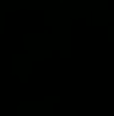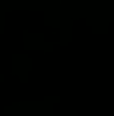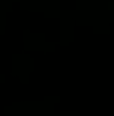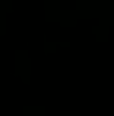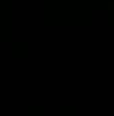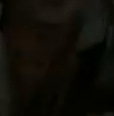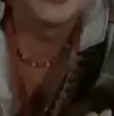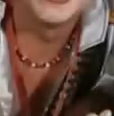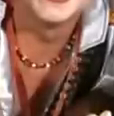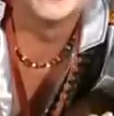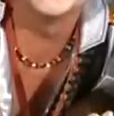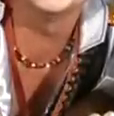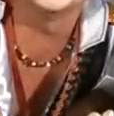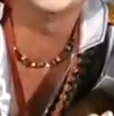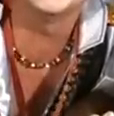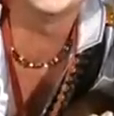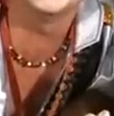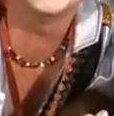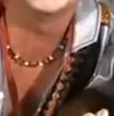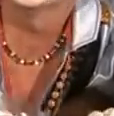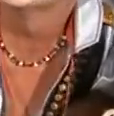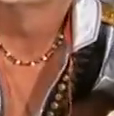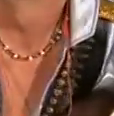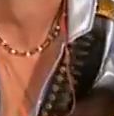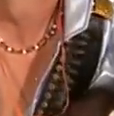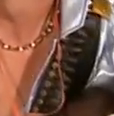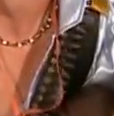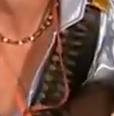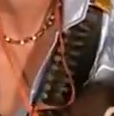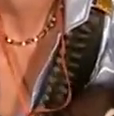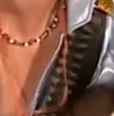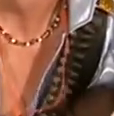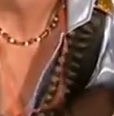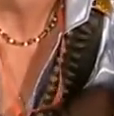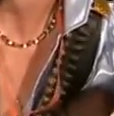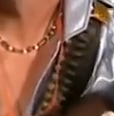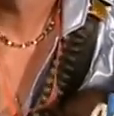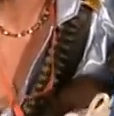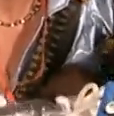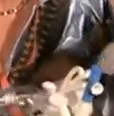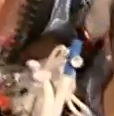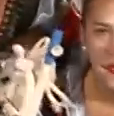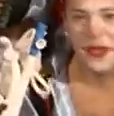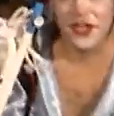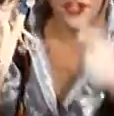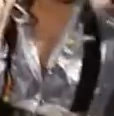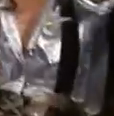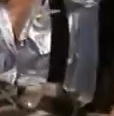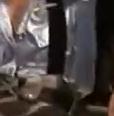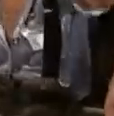caraduras. Vamos, Laura Afonso, adelante, compañera. Bueno, y tengo que decir que yo no me he visto en otra rodeada de legionarios. Hay que ver, hay que ver.